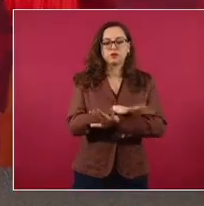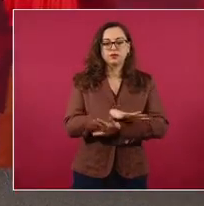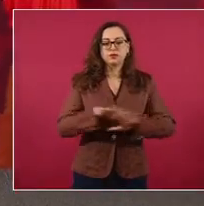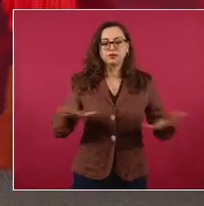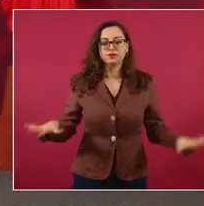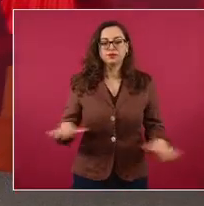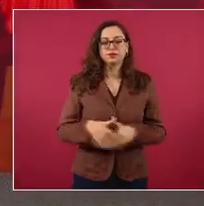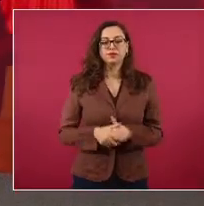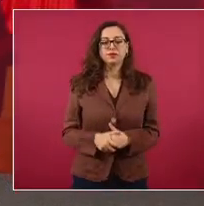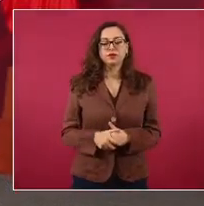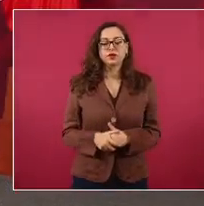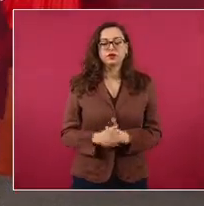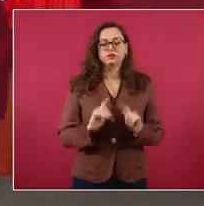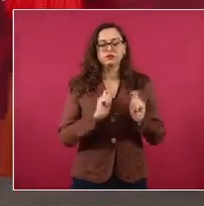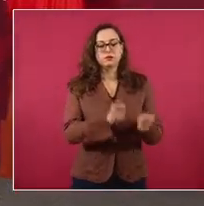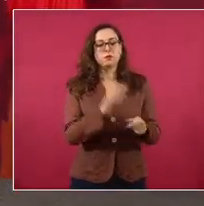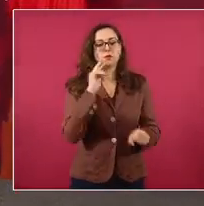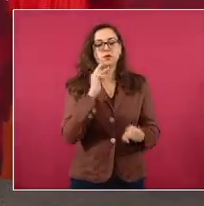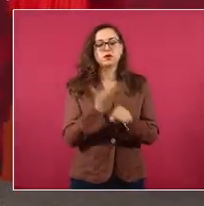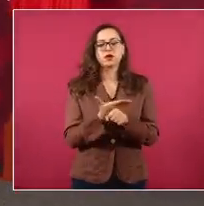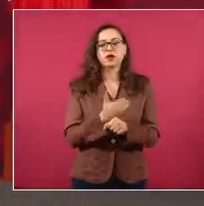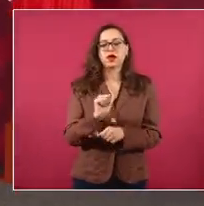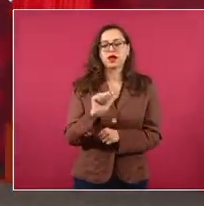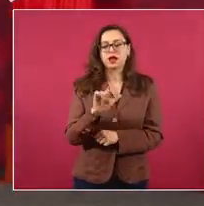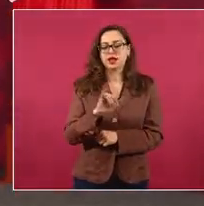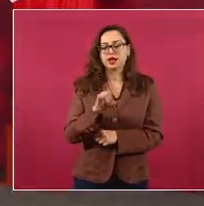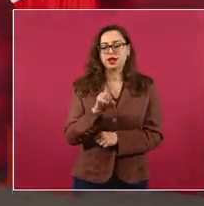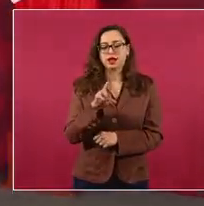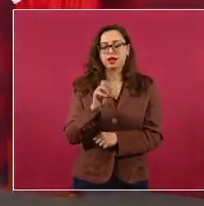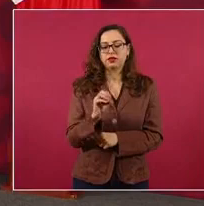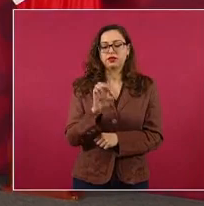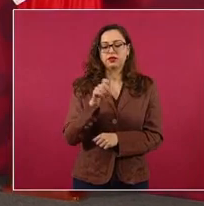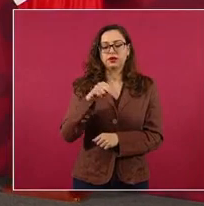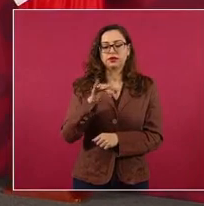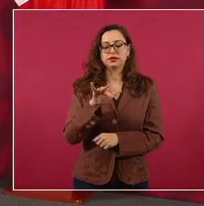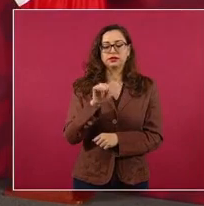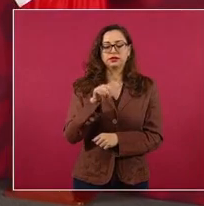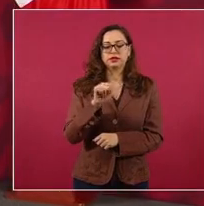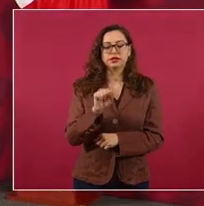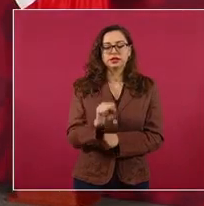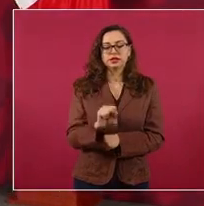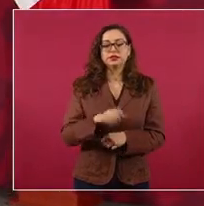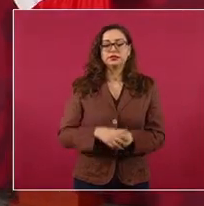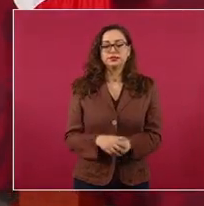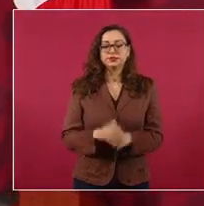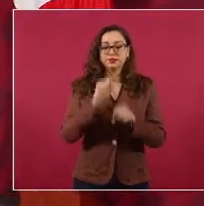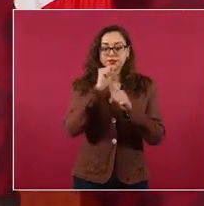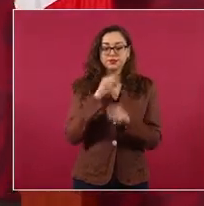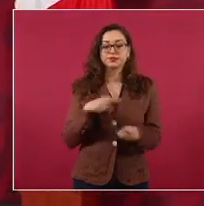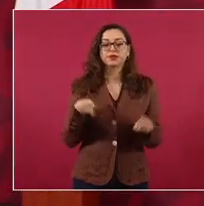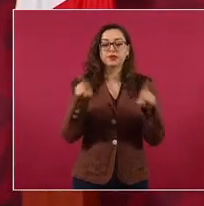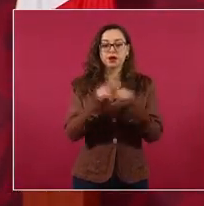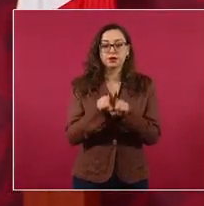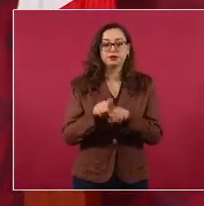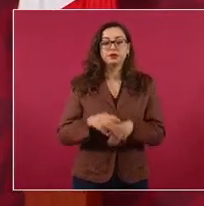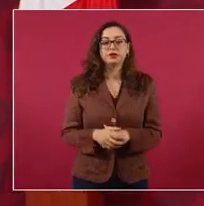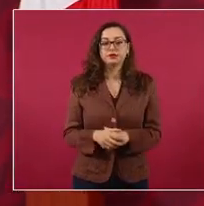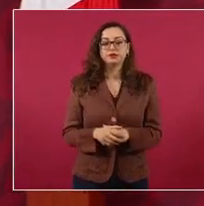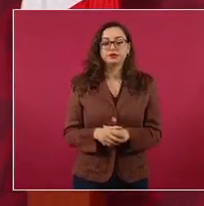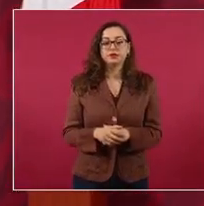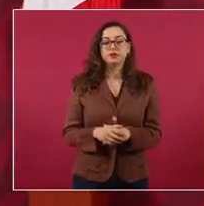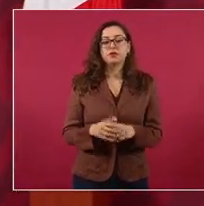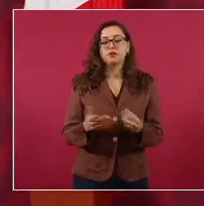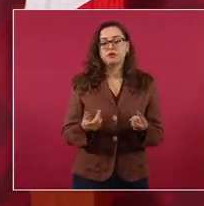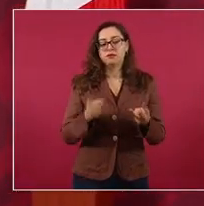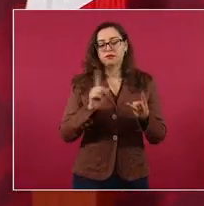a cargo de Alejandro Encinas y lo relacionado con